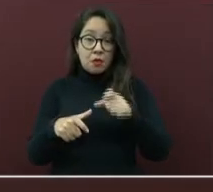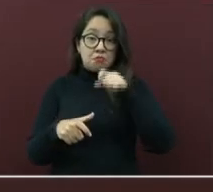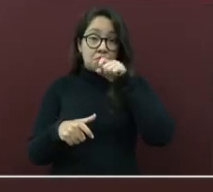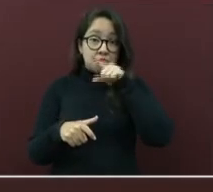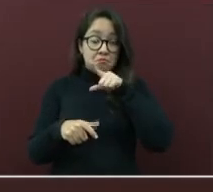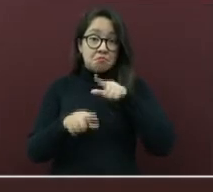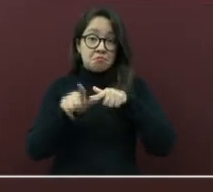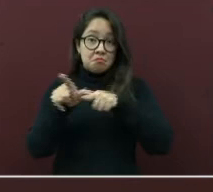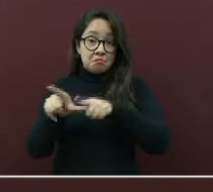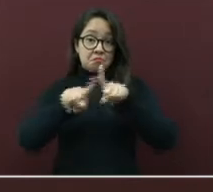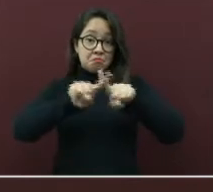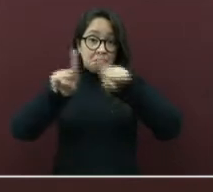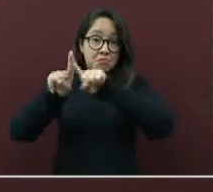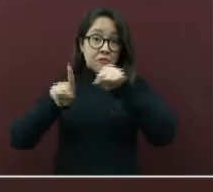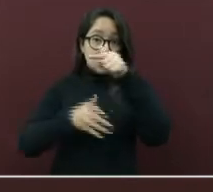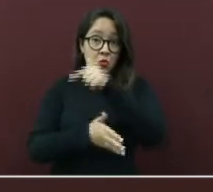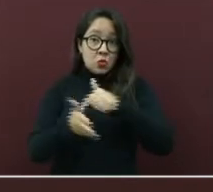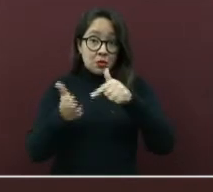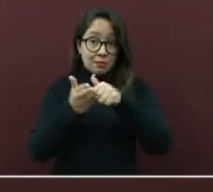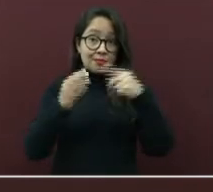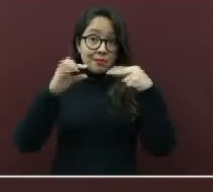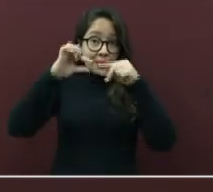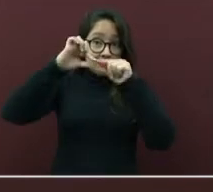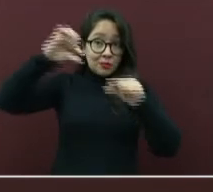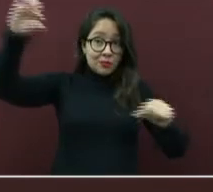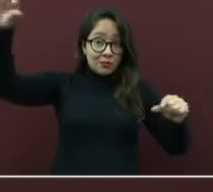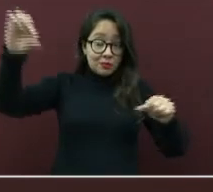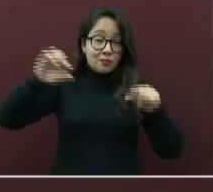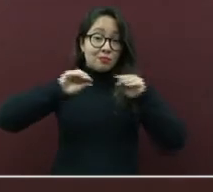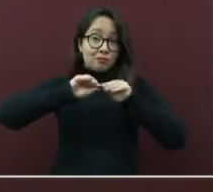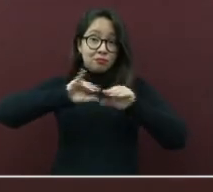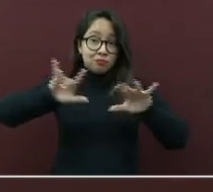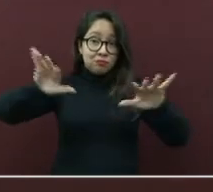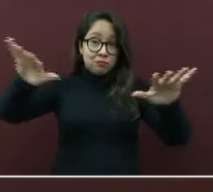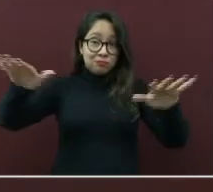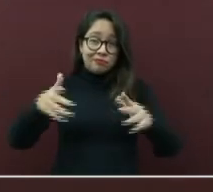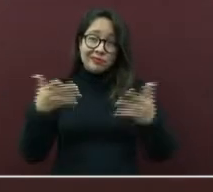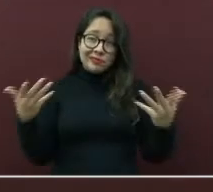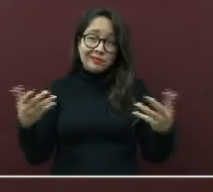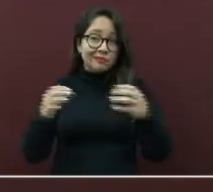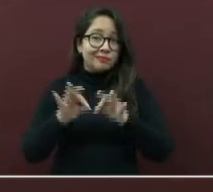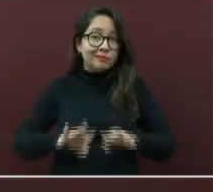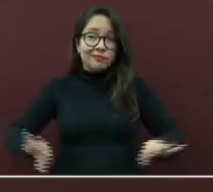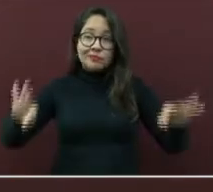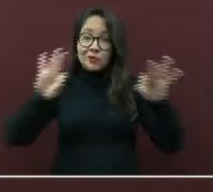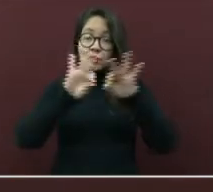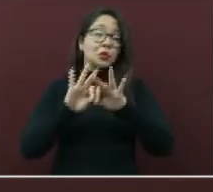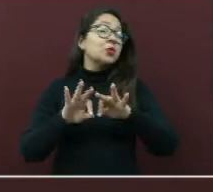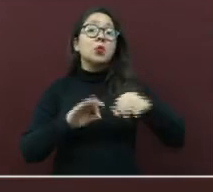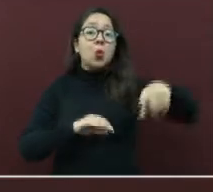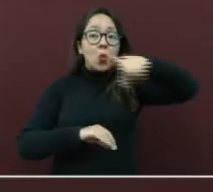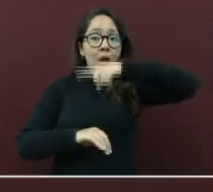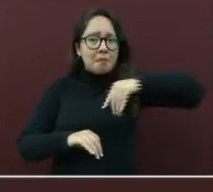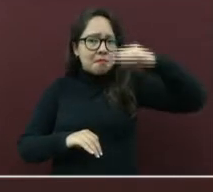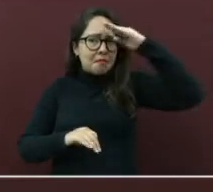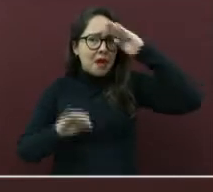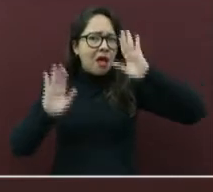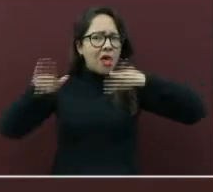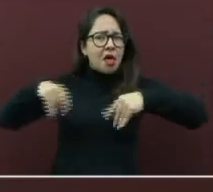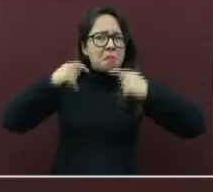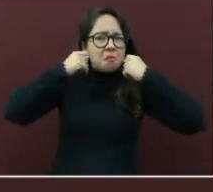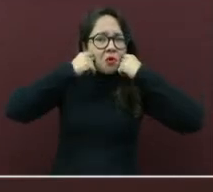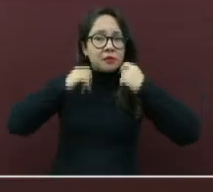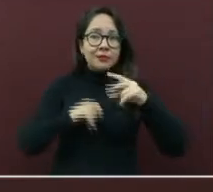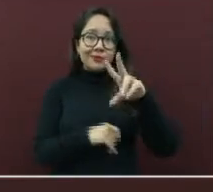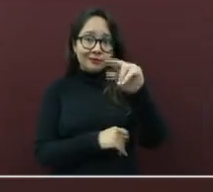diferentes municipios de norte a sur del estado por ello es necesario no confiarse y continuar con